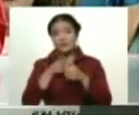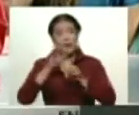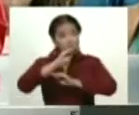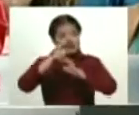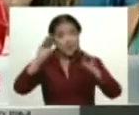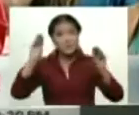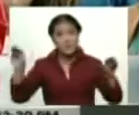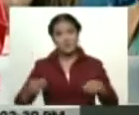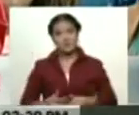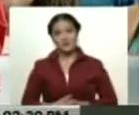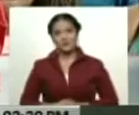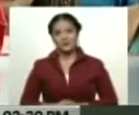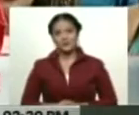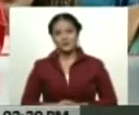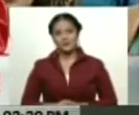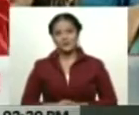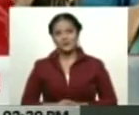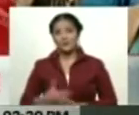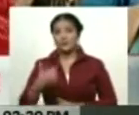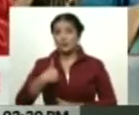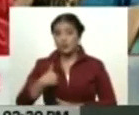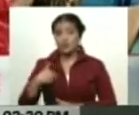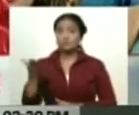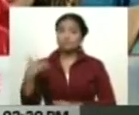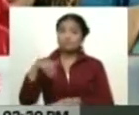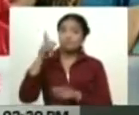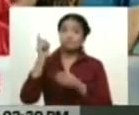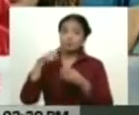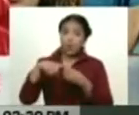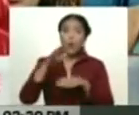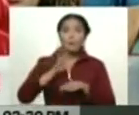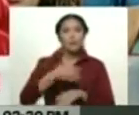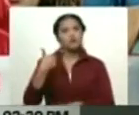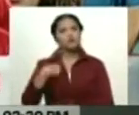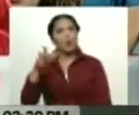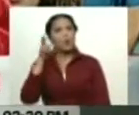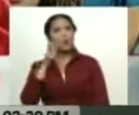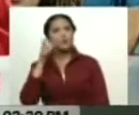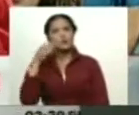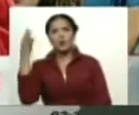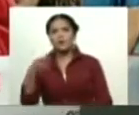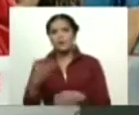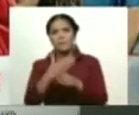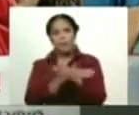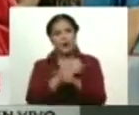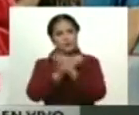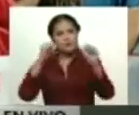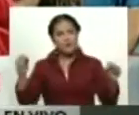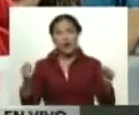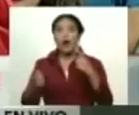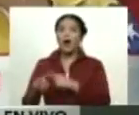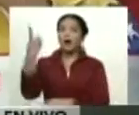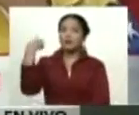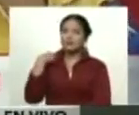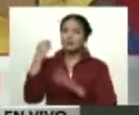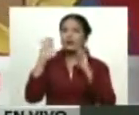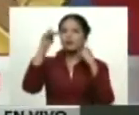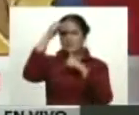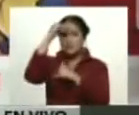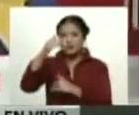que hago y me sumo, porque he escuchado desde temprano, ayer estuvimos